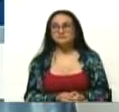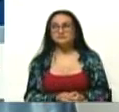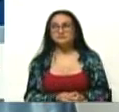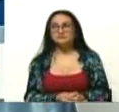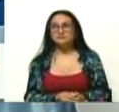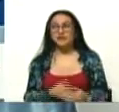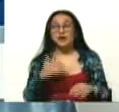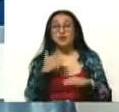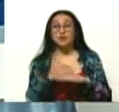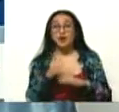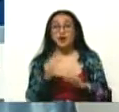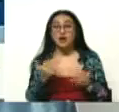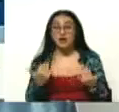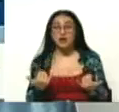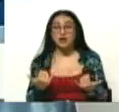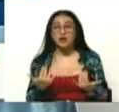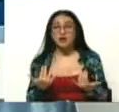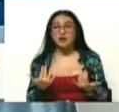Igualmente,